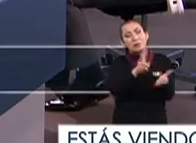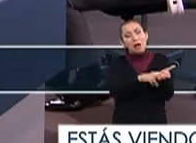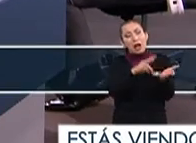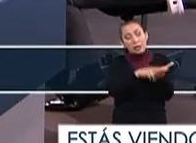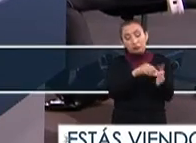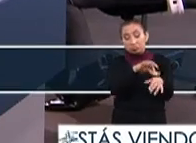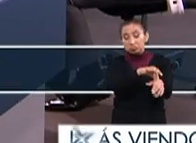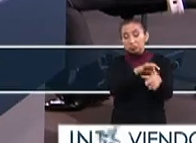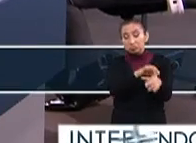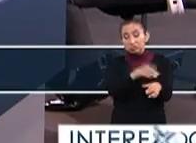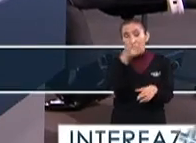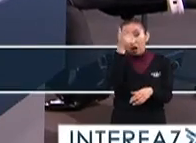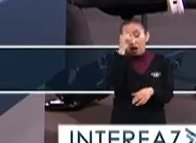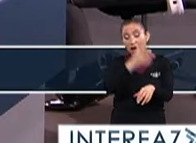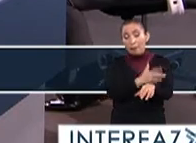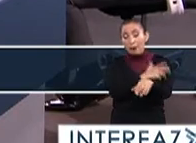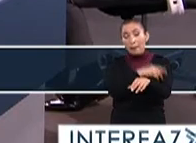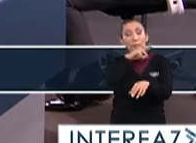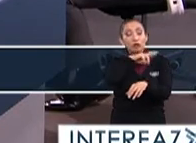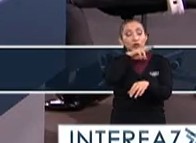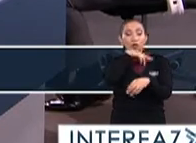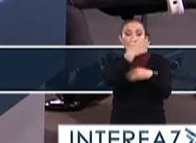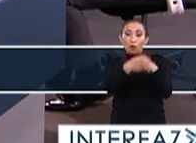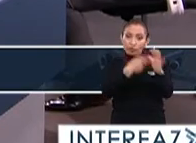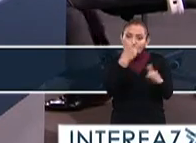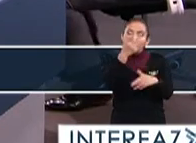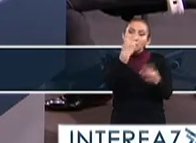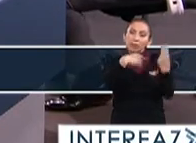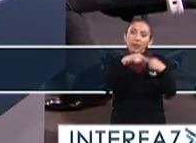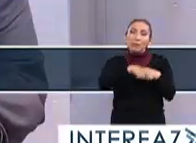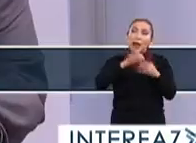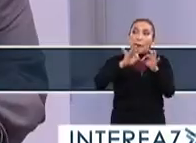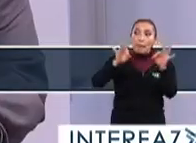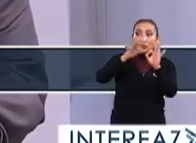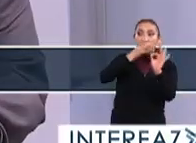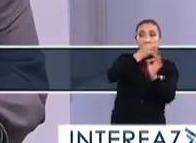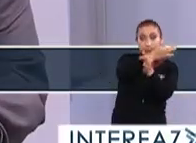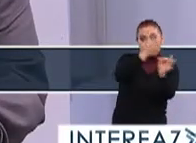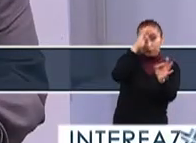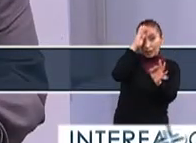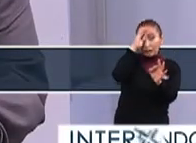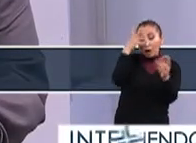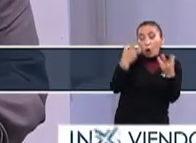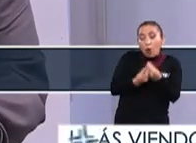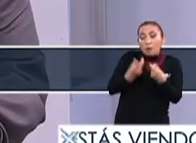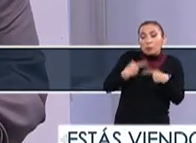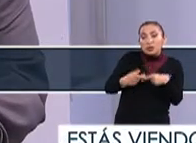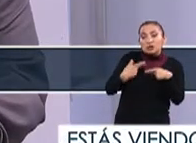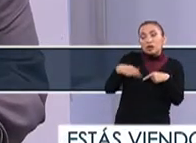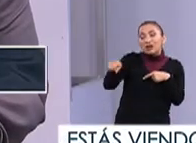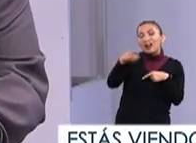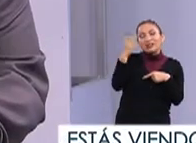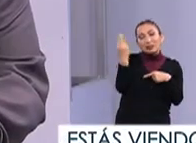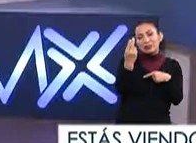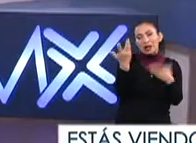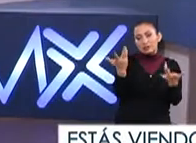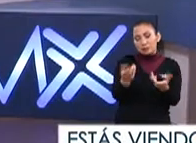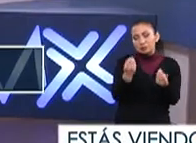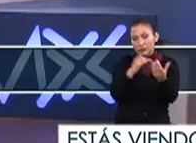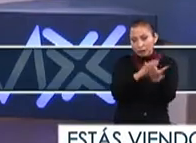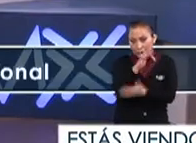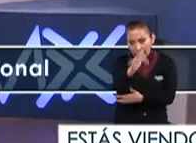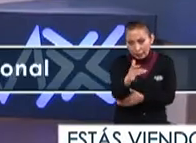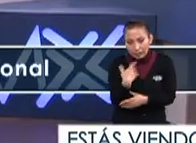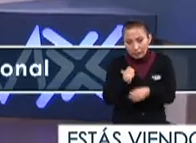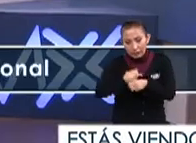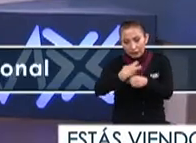hablar. Ojalá y nos puedas acompañar pronto, Claro que sí. porque creo que es importante, como dices, reflexionar junto con las personas lo que se tiene que hacer. Muchísimas gracias. Muchas